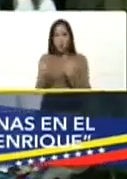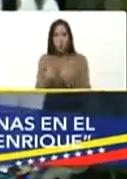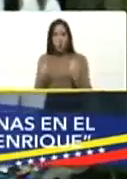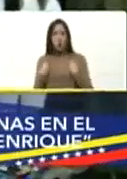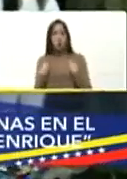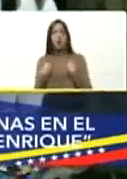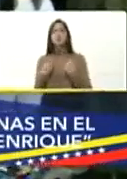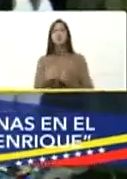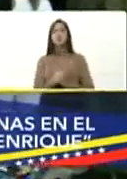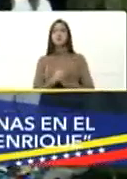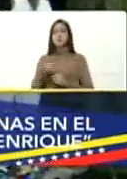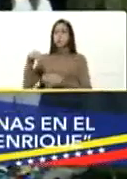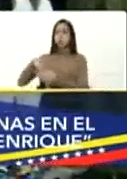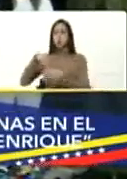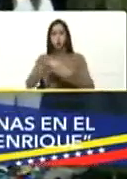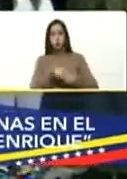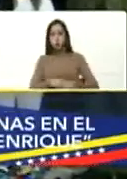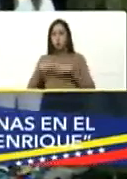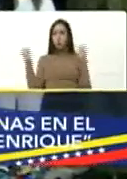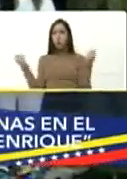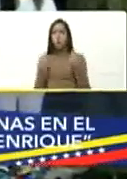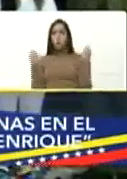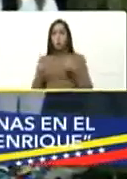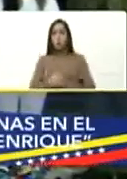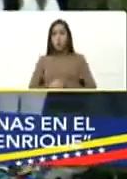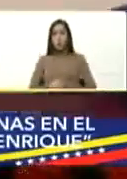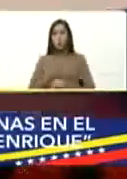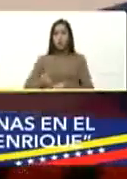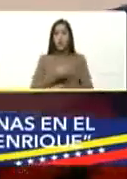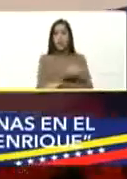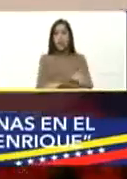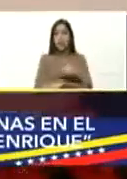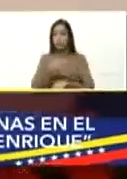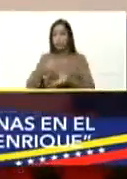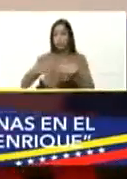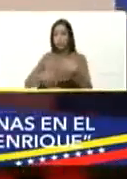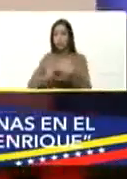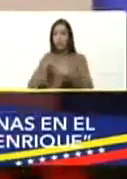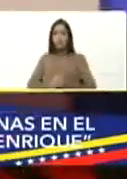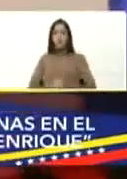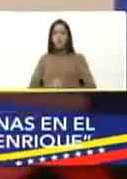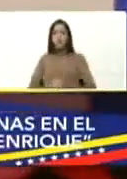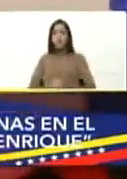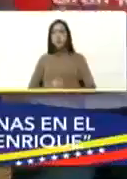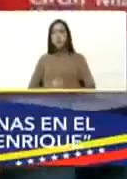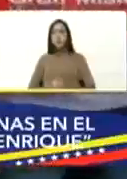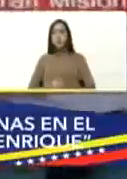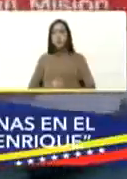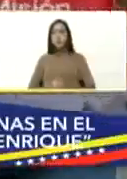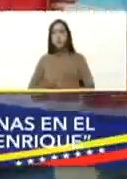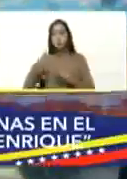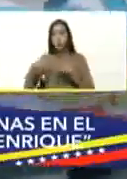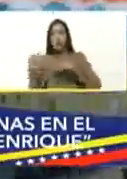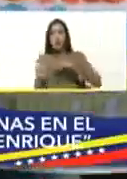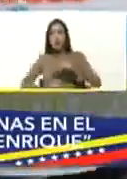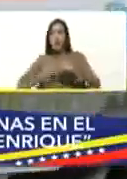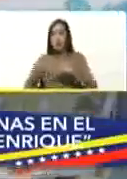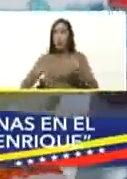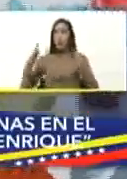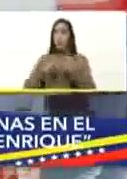en asentamientos urbanos populares y que se hacían invisibles muchas veces ante el catastro. Y nos